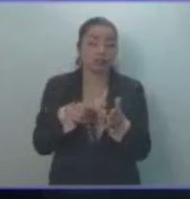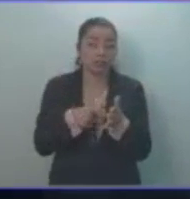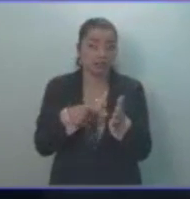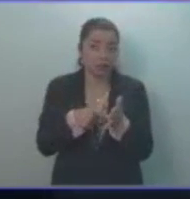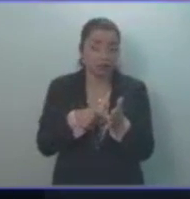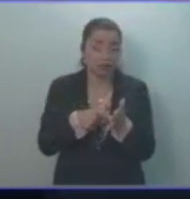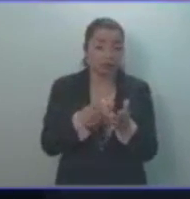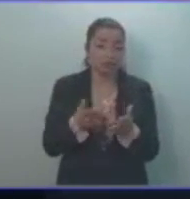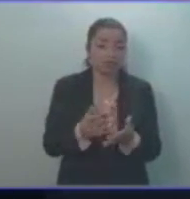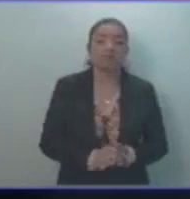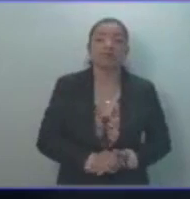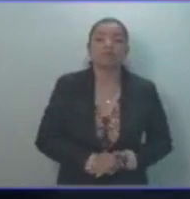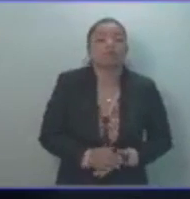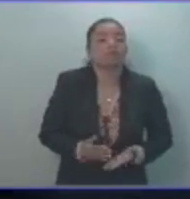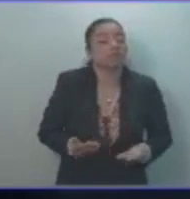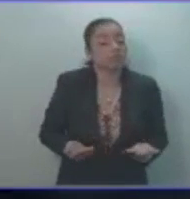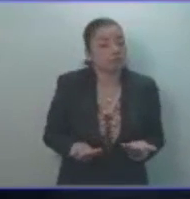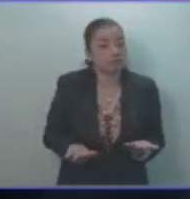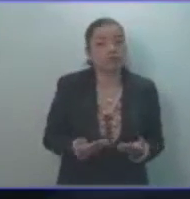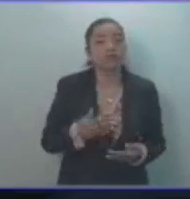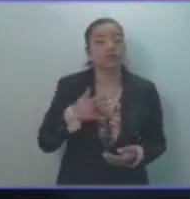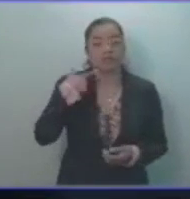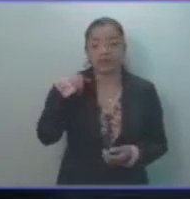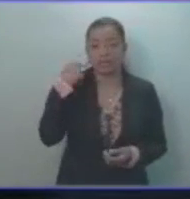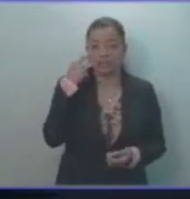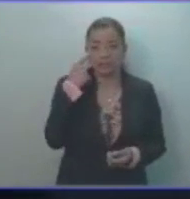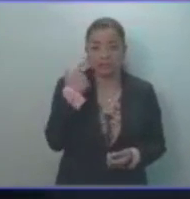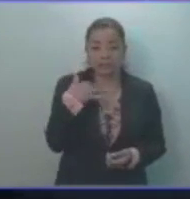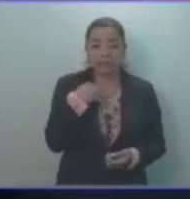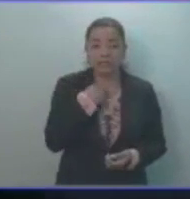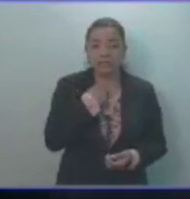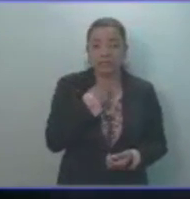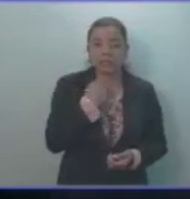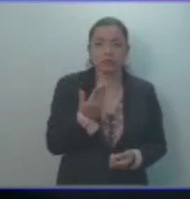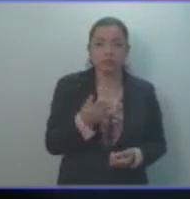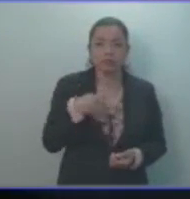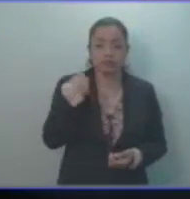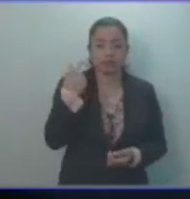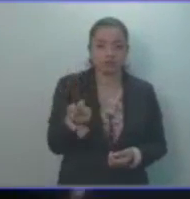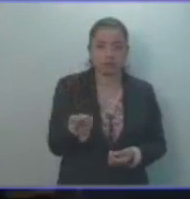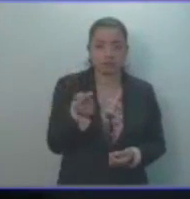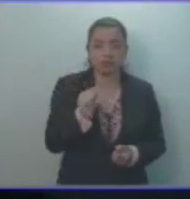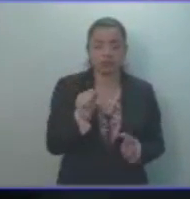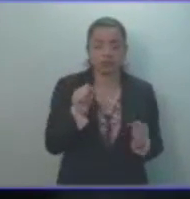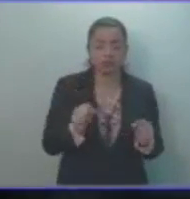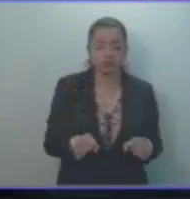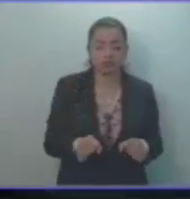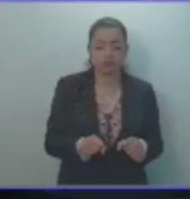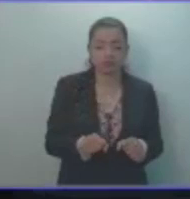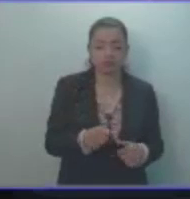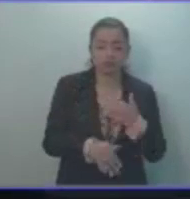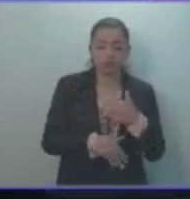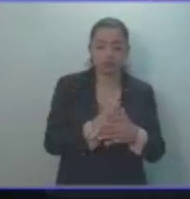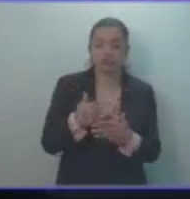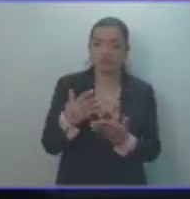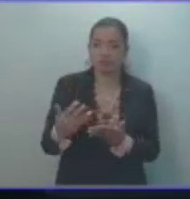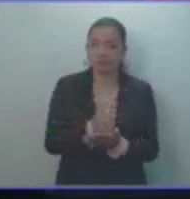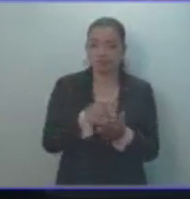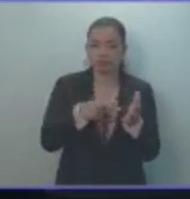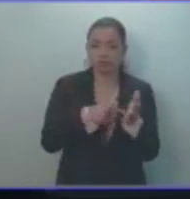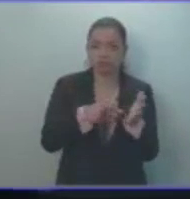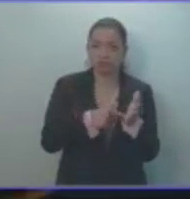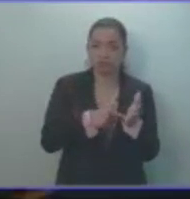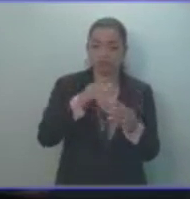pública. Entonces, el riesgo de querer intentar emitir ese repago de deuda